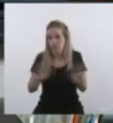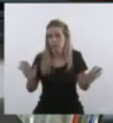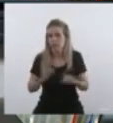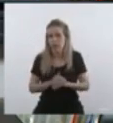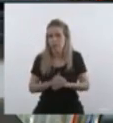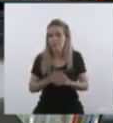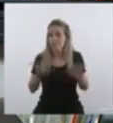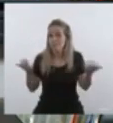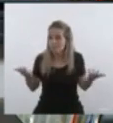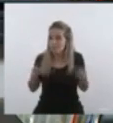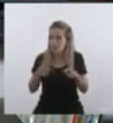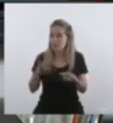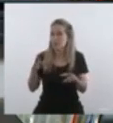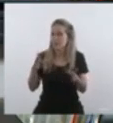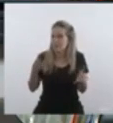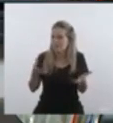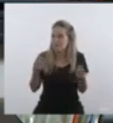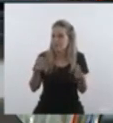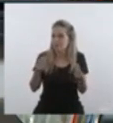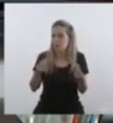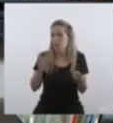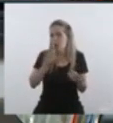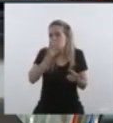Tan magnífico que se vuelve intolerable.